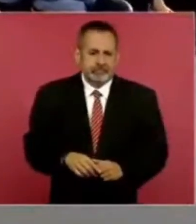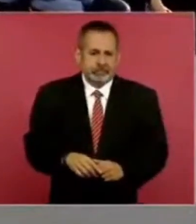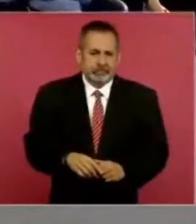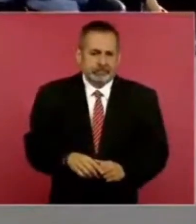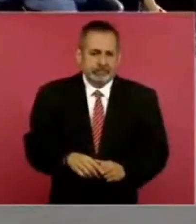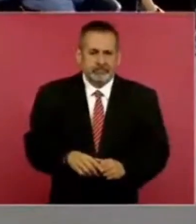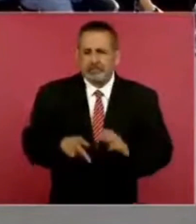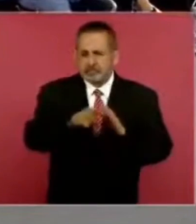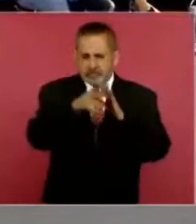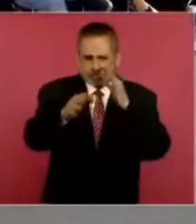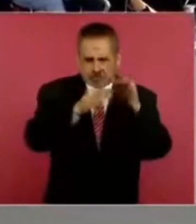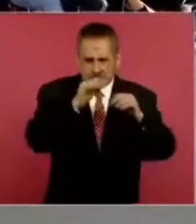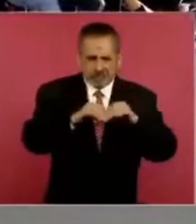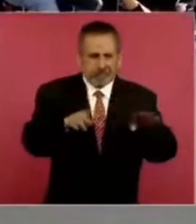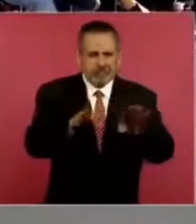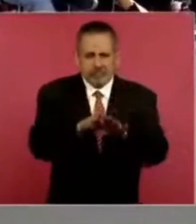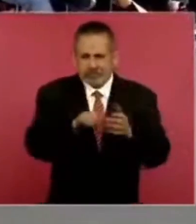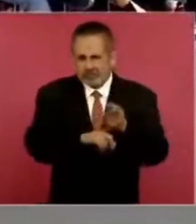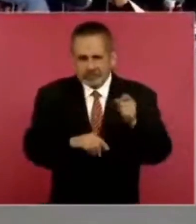en el periodismo,